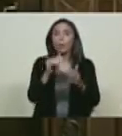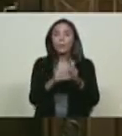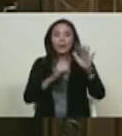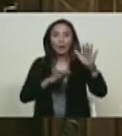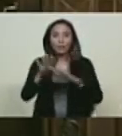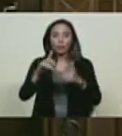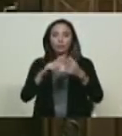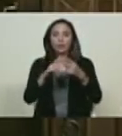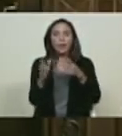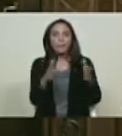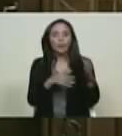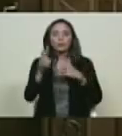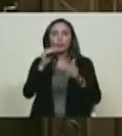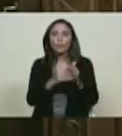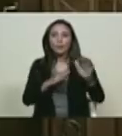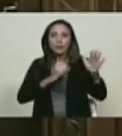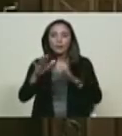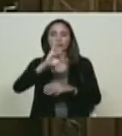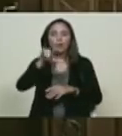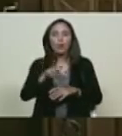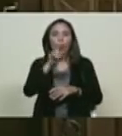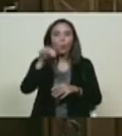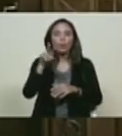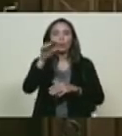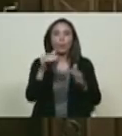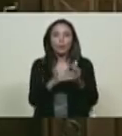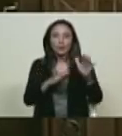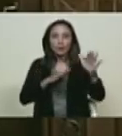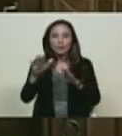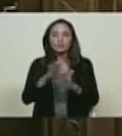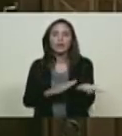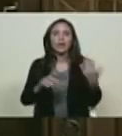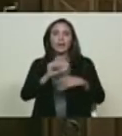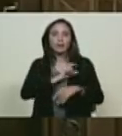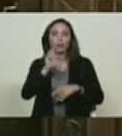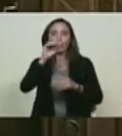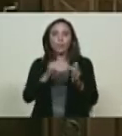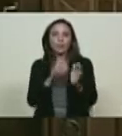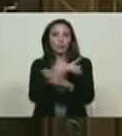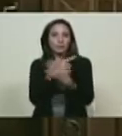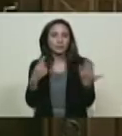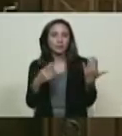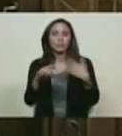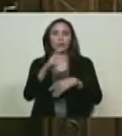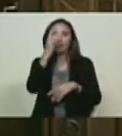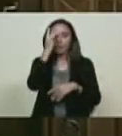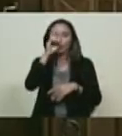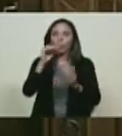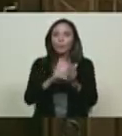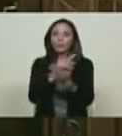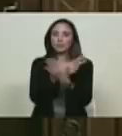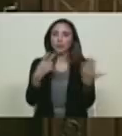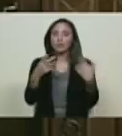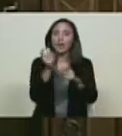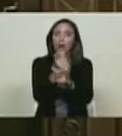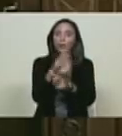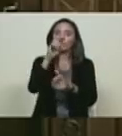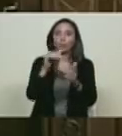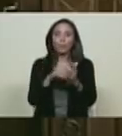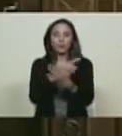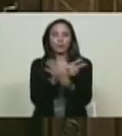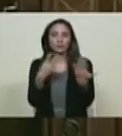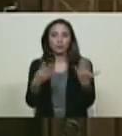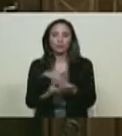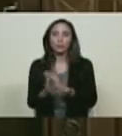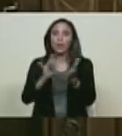marzo 2015, junio 2015, enero 2016, febrero 2017, agosto